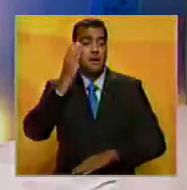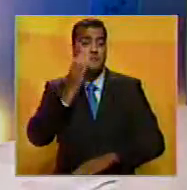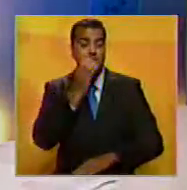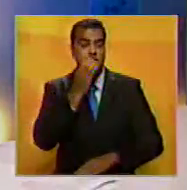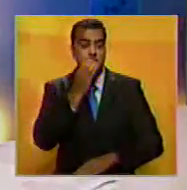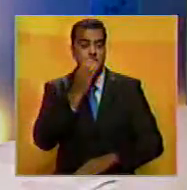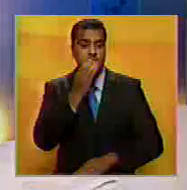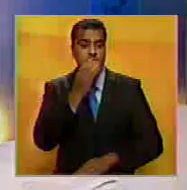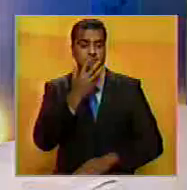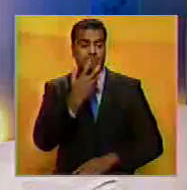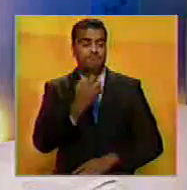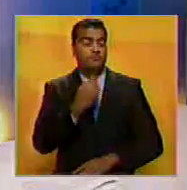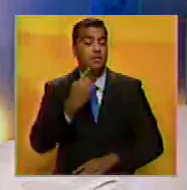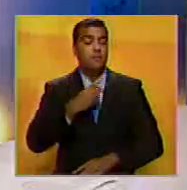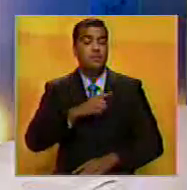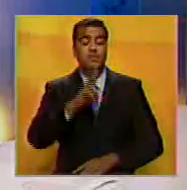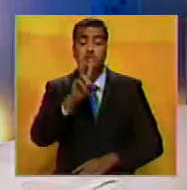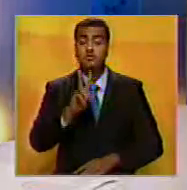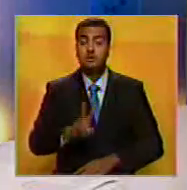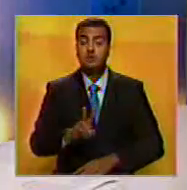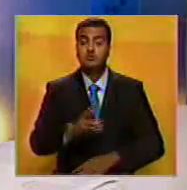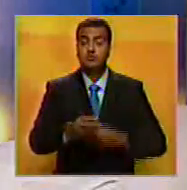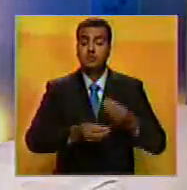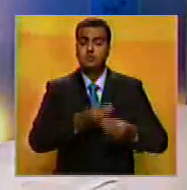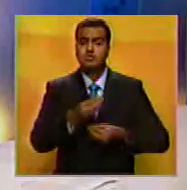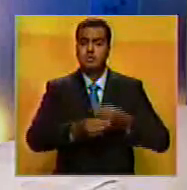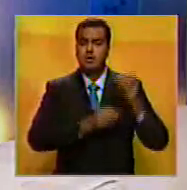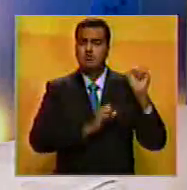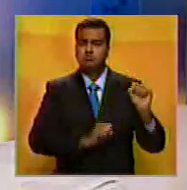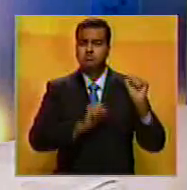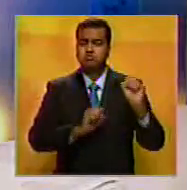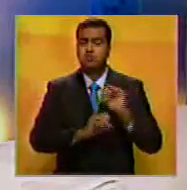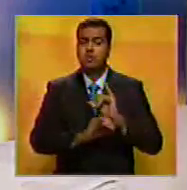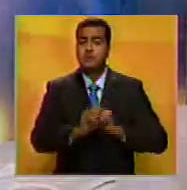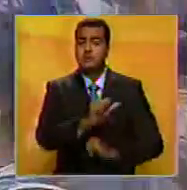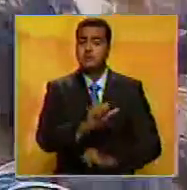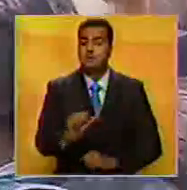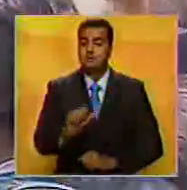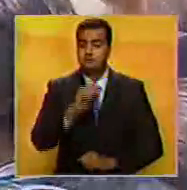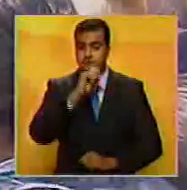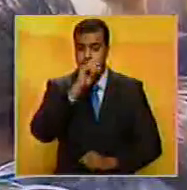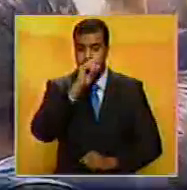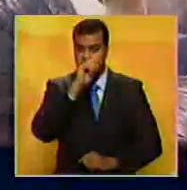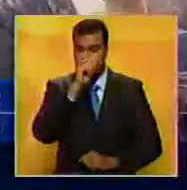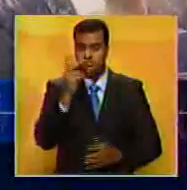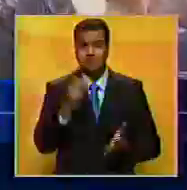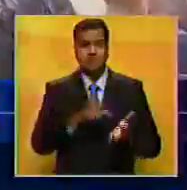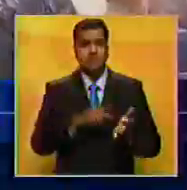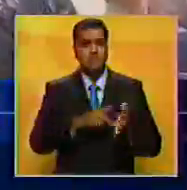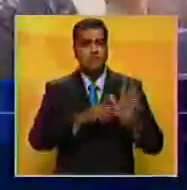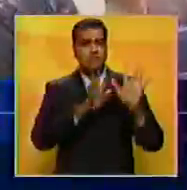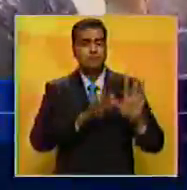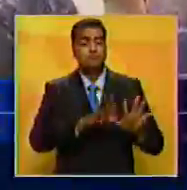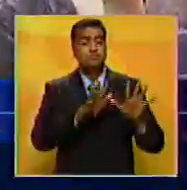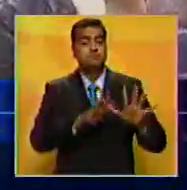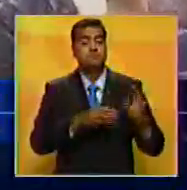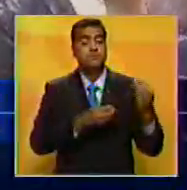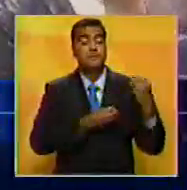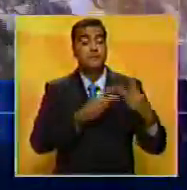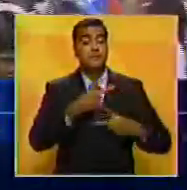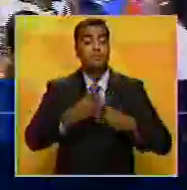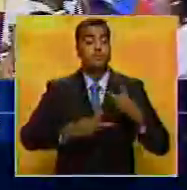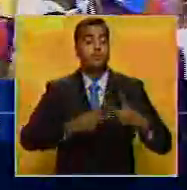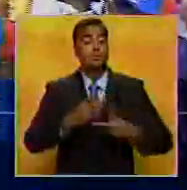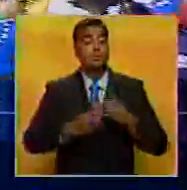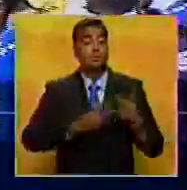Capriles Radonsky, lamentó la muerte de venezolanos durante los hechos de las últimas semanas. El mandatario regional participó en el homenaje que dirigentes